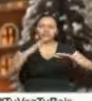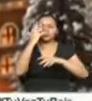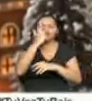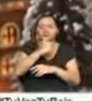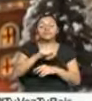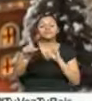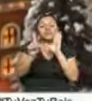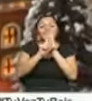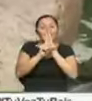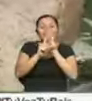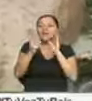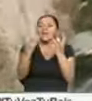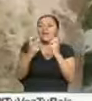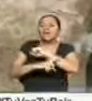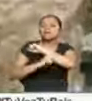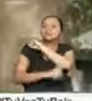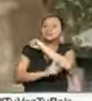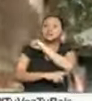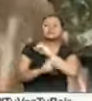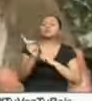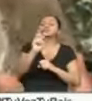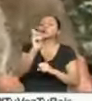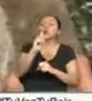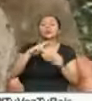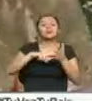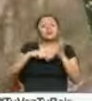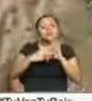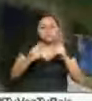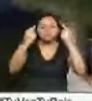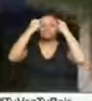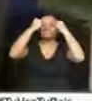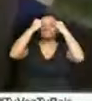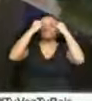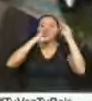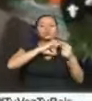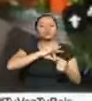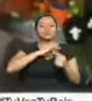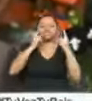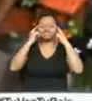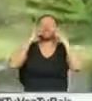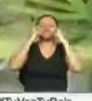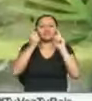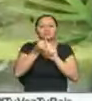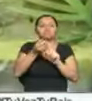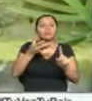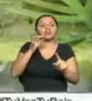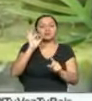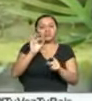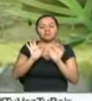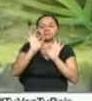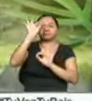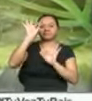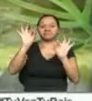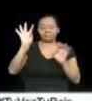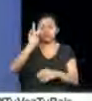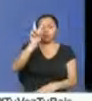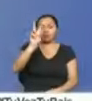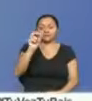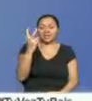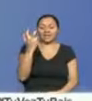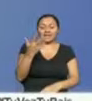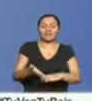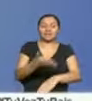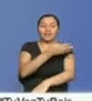sancionadora, sino por el contrario educativa, aspecto que ha tenido gran impacto, tal como lo muestran las cifras. En 2013, la